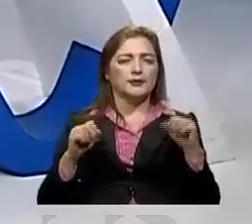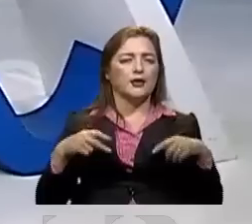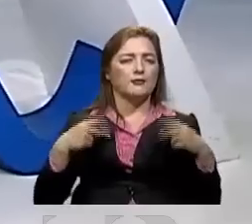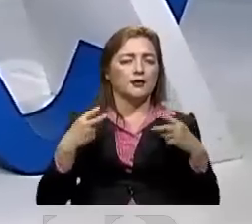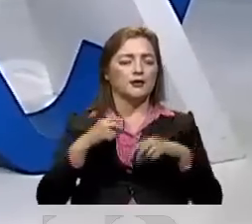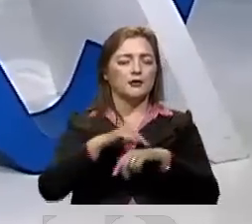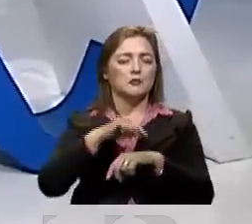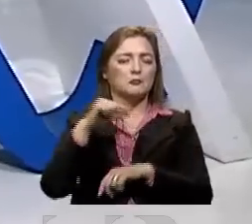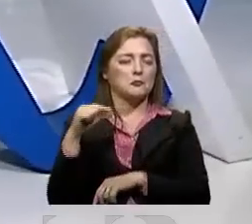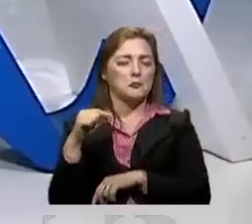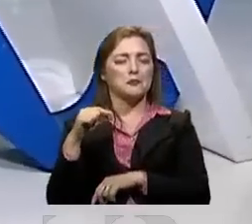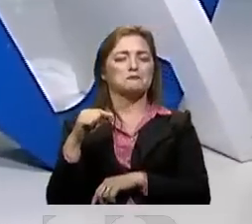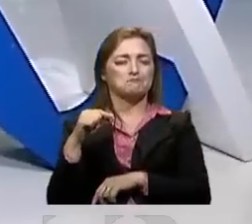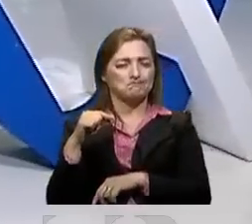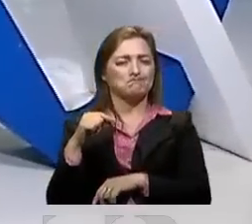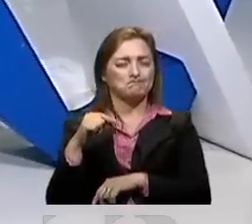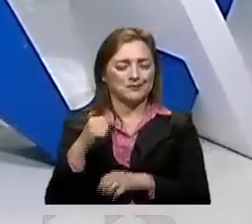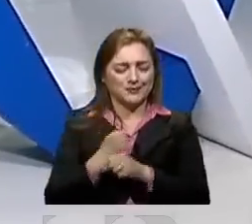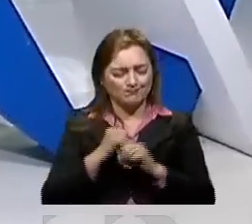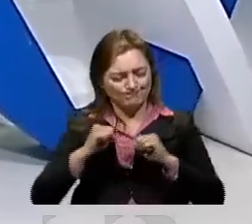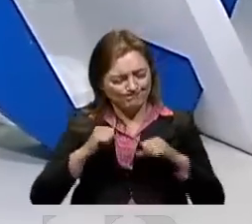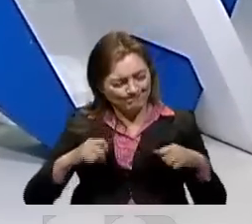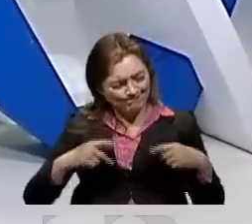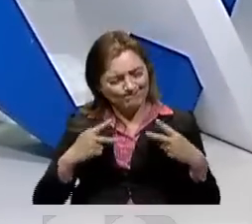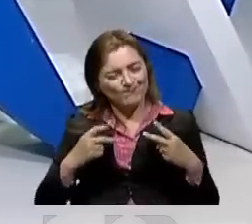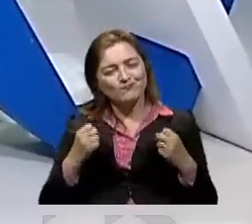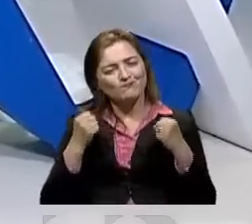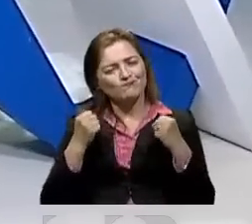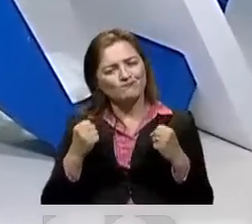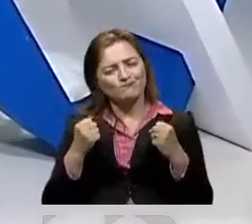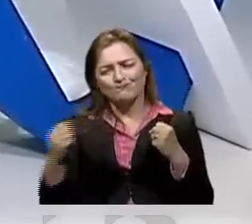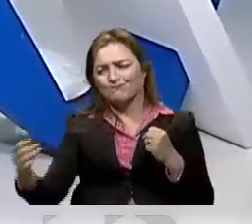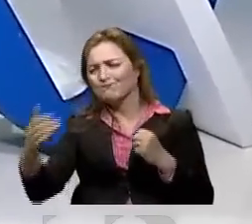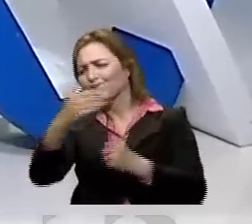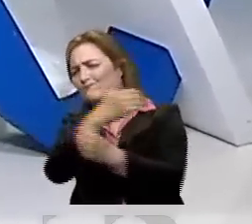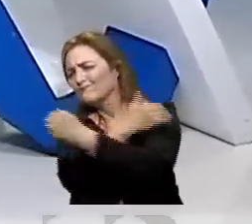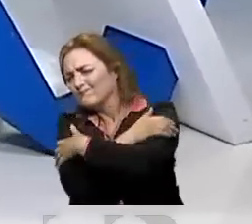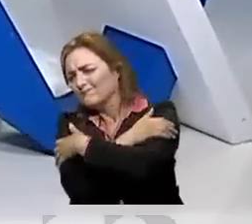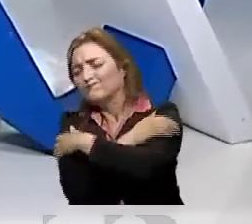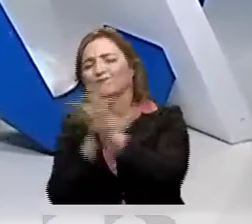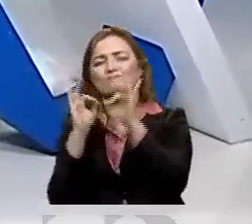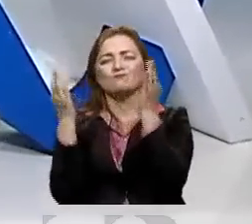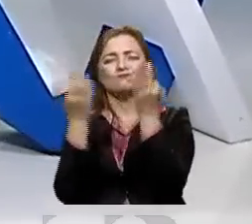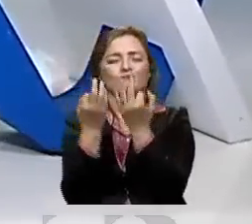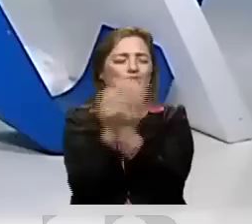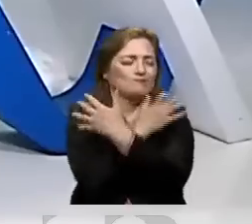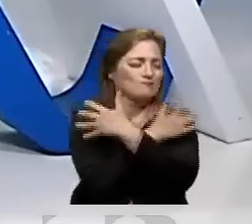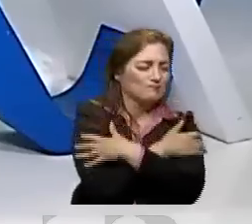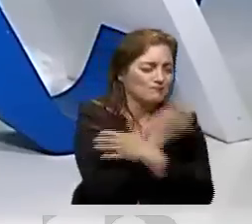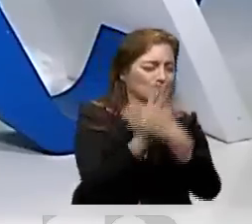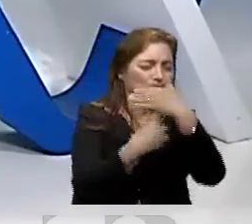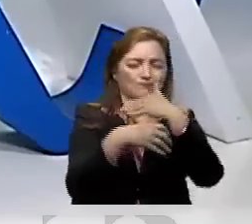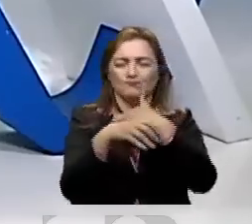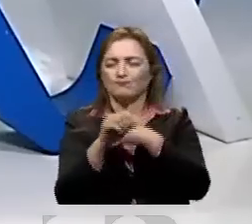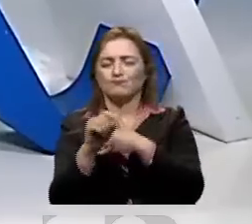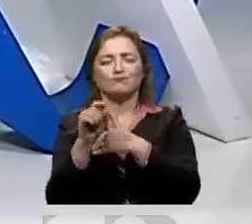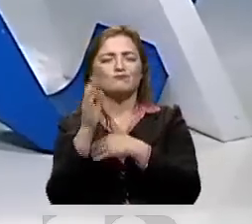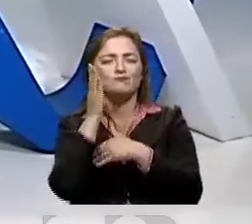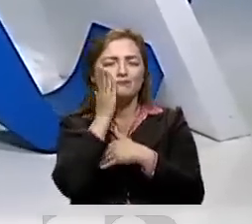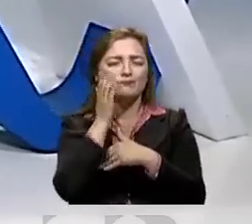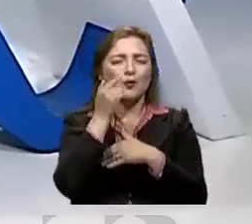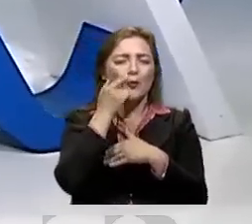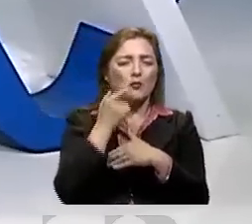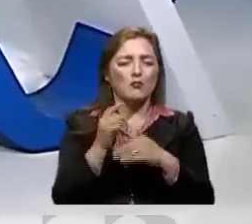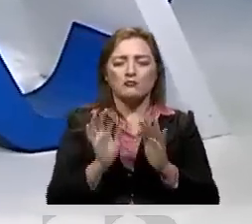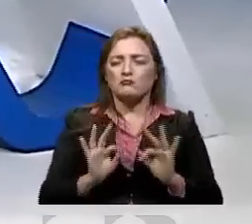concepto y hagamos todo lo posible por vivir intensamente, por abrazarnos con la gente que amamos, con la gente que queremos, decirles lo